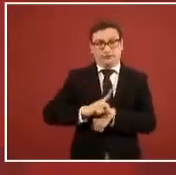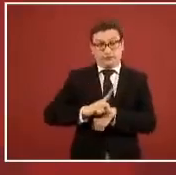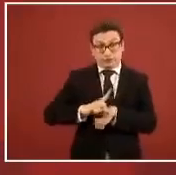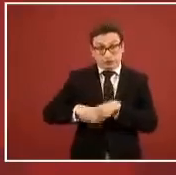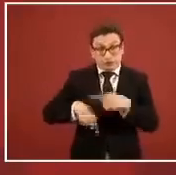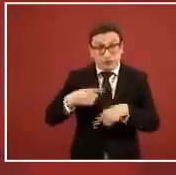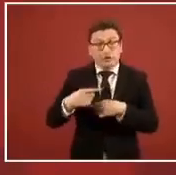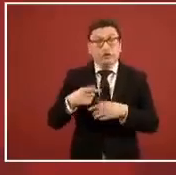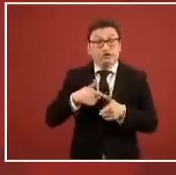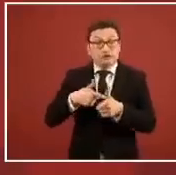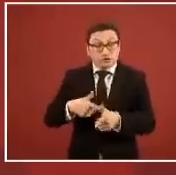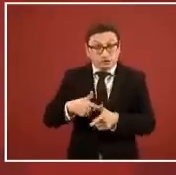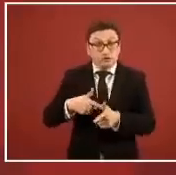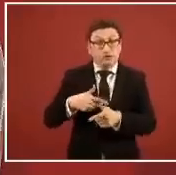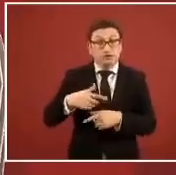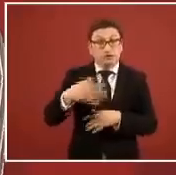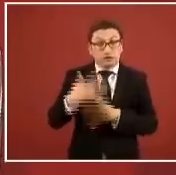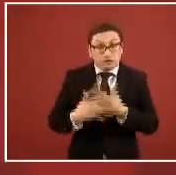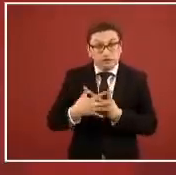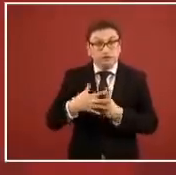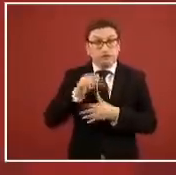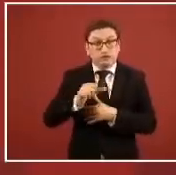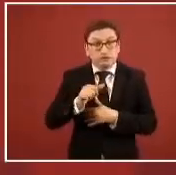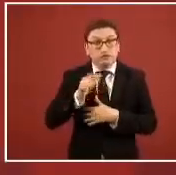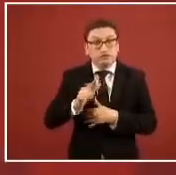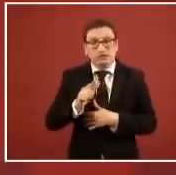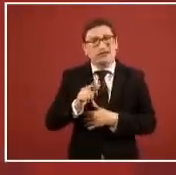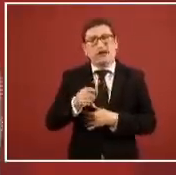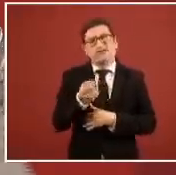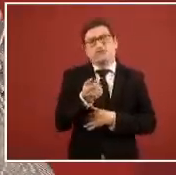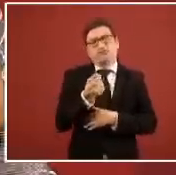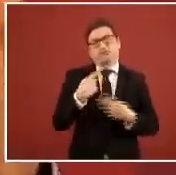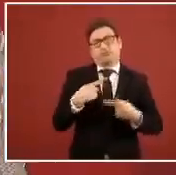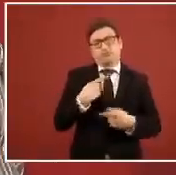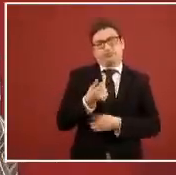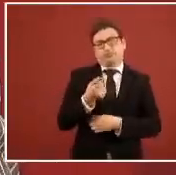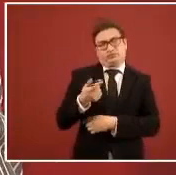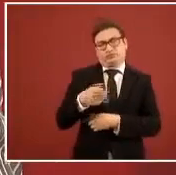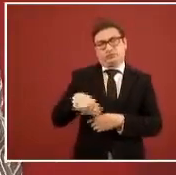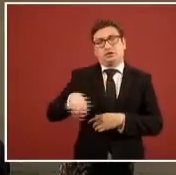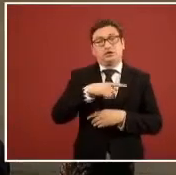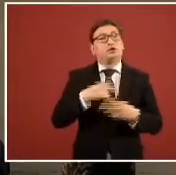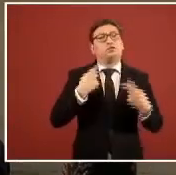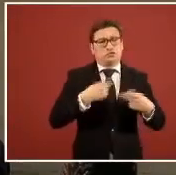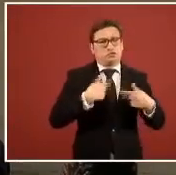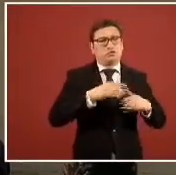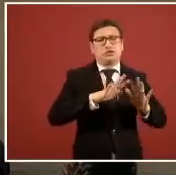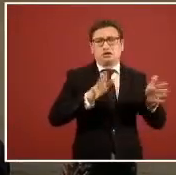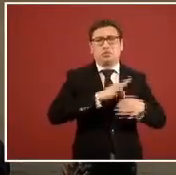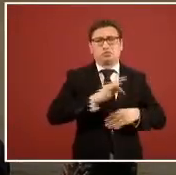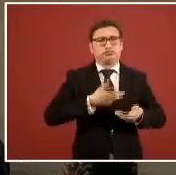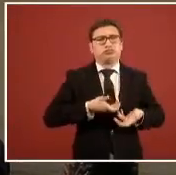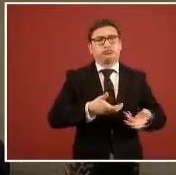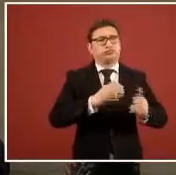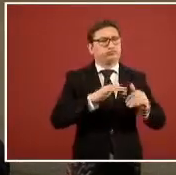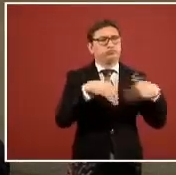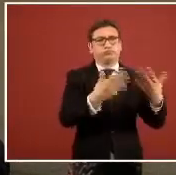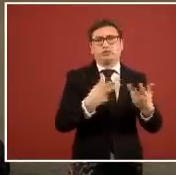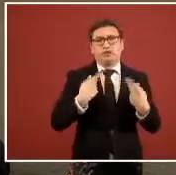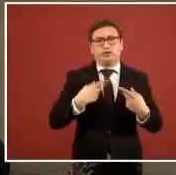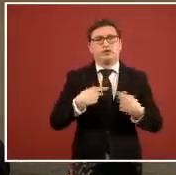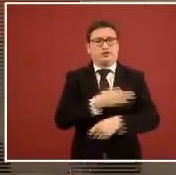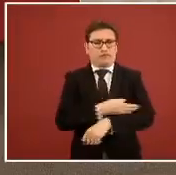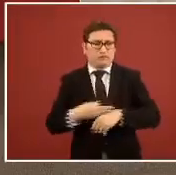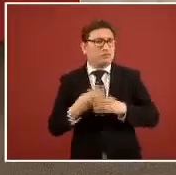días, ya la probabilidad es francamente escasa, y ya pueden salir a la calle, pueden interactuar con sus